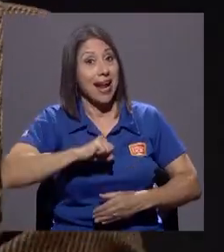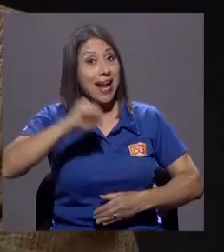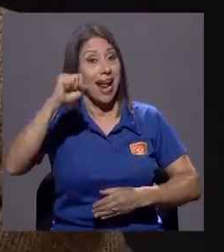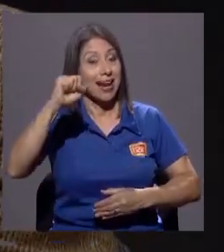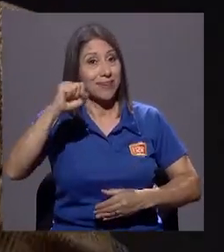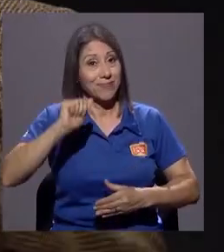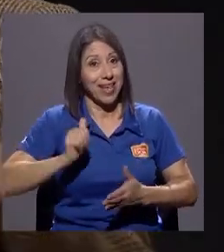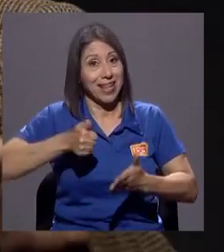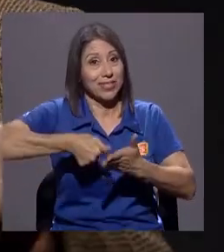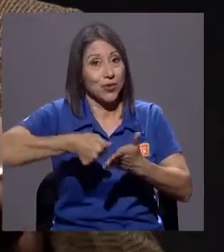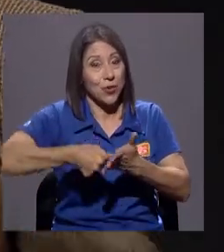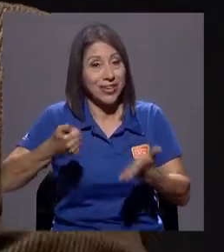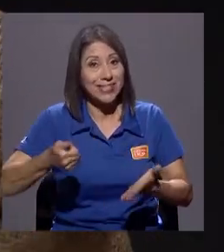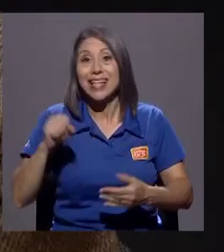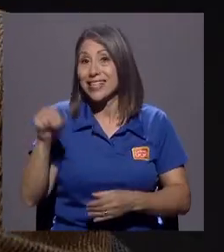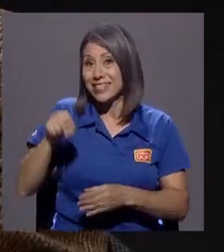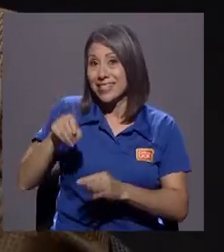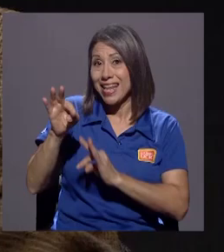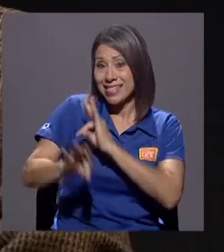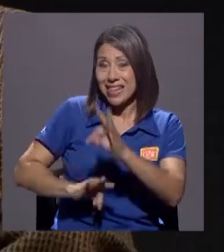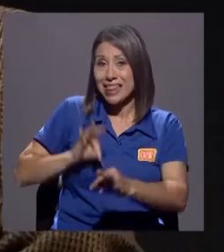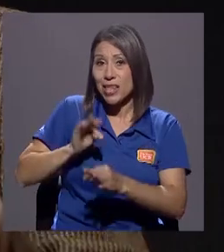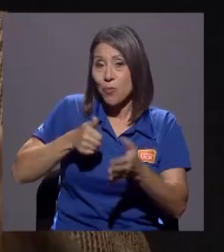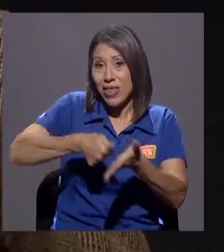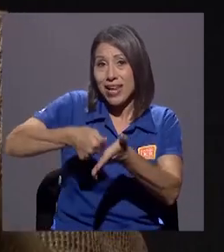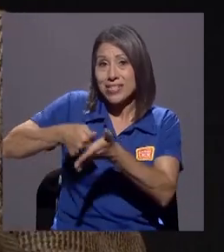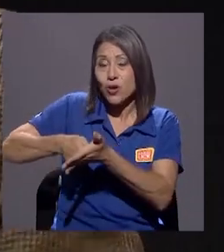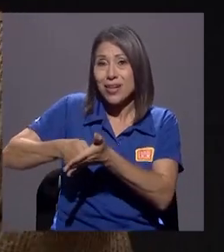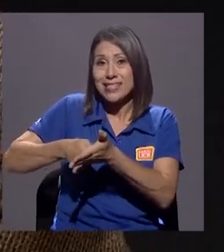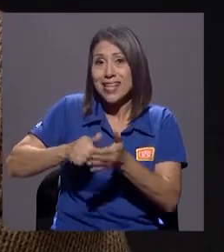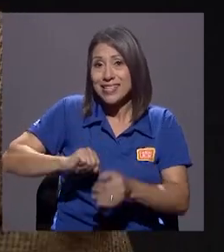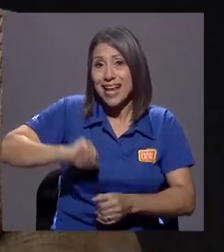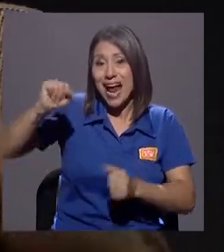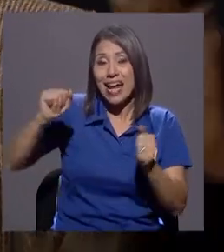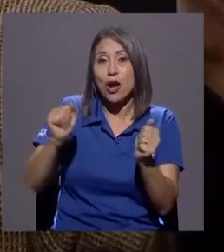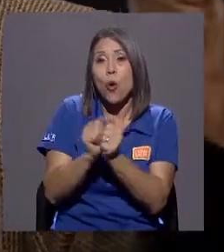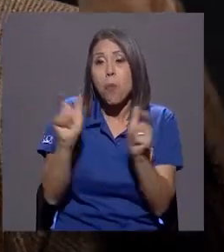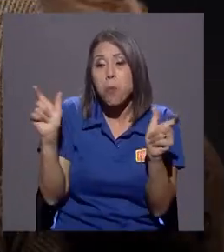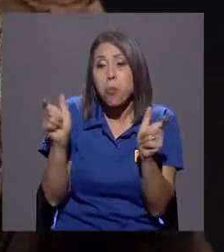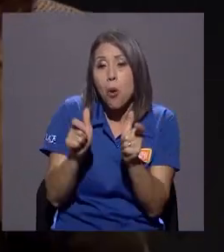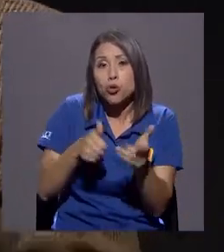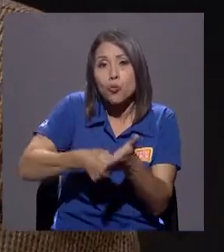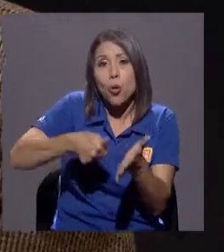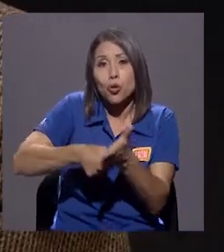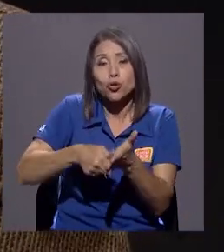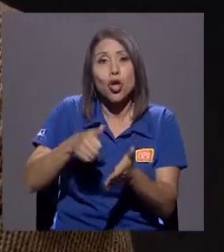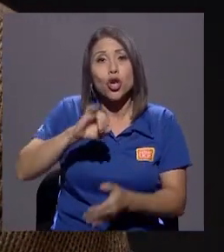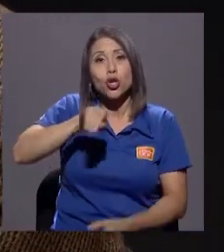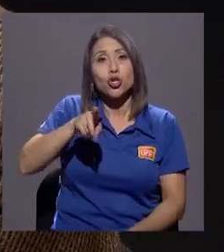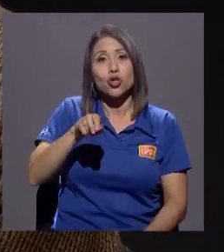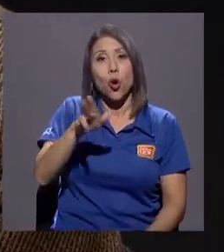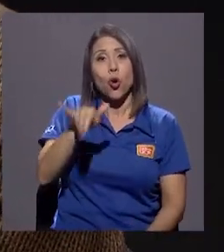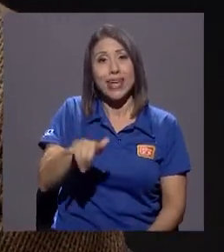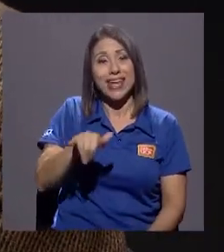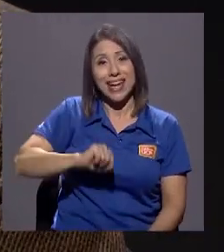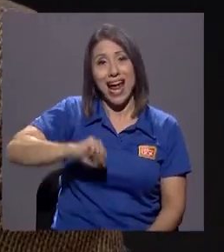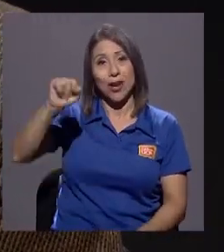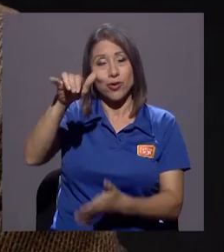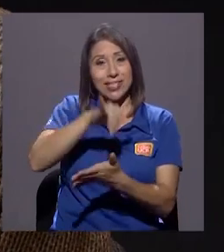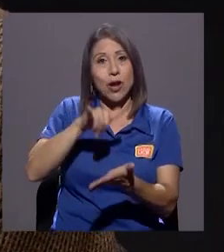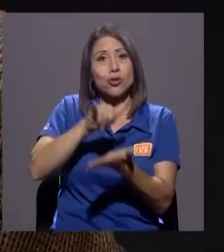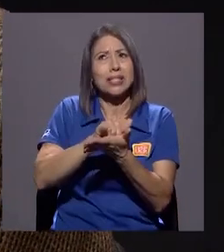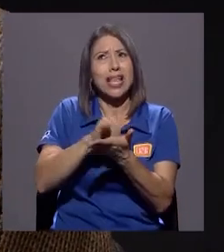usted es alcaldía pensamiento elecciones con tan pocos votos se gana yo ni ganó al ganó en san jose yo no sé si fue el 17 por ciento